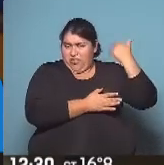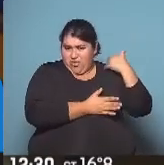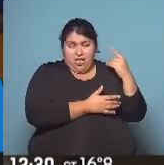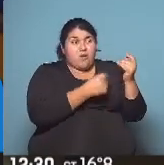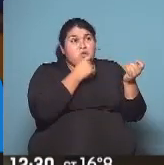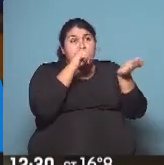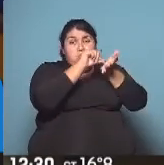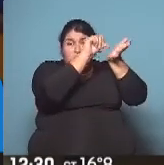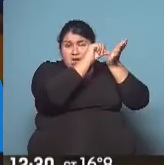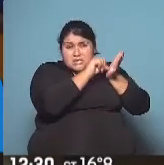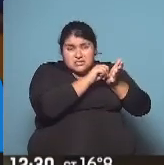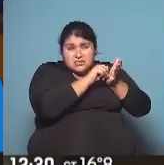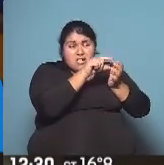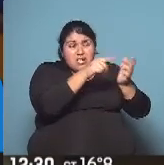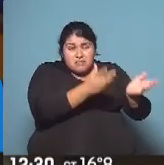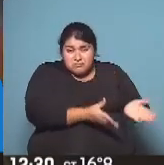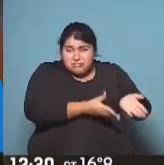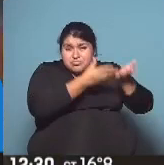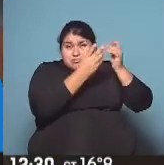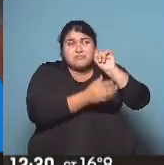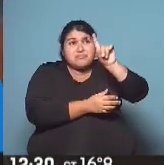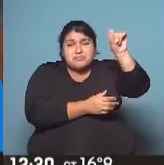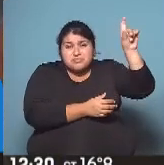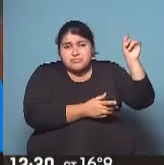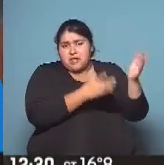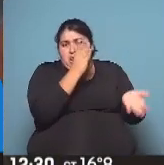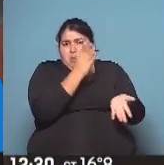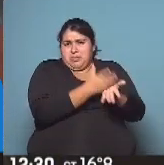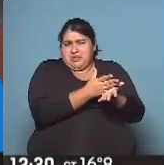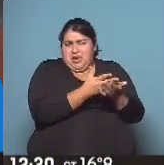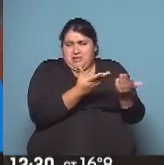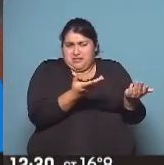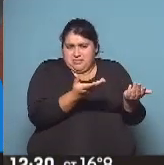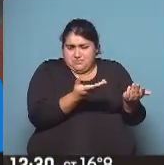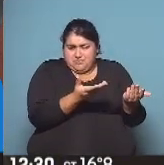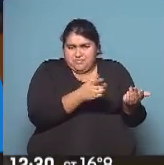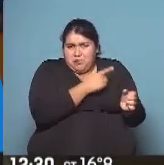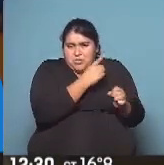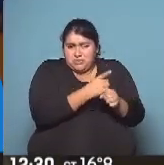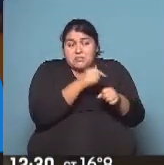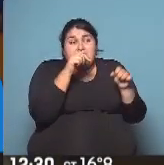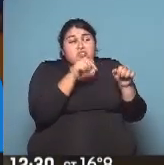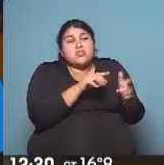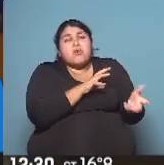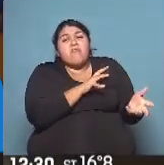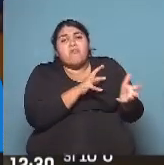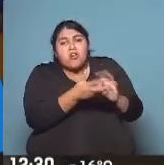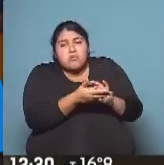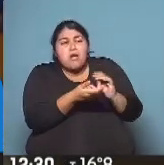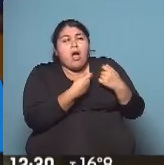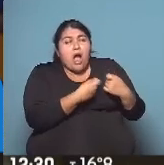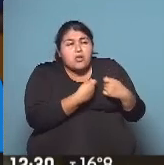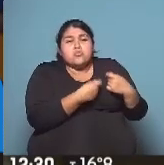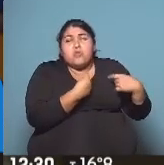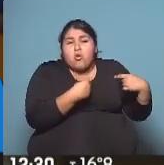primer mundo, hoy el crecimiento promedio per cápita argentina es la mitad que el resto de los países de la región. Entonces, de alguna manera, este exceso de gasto